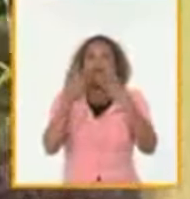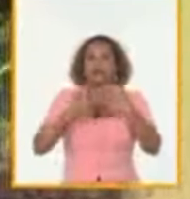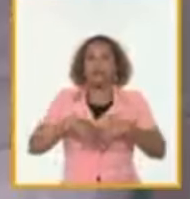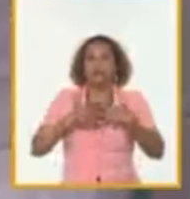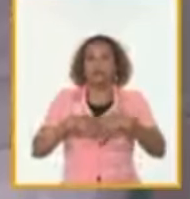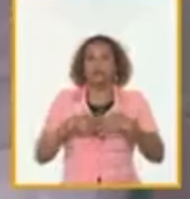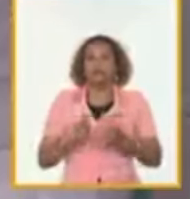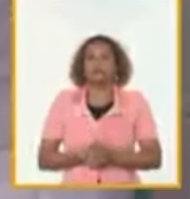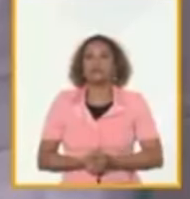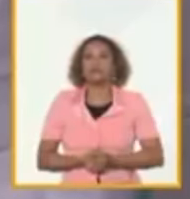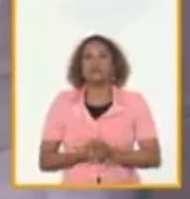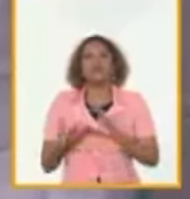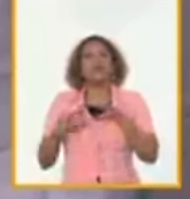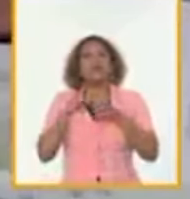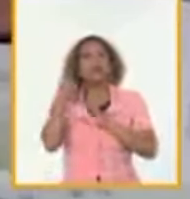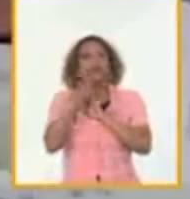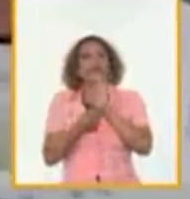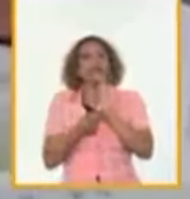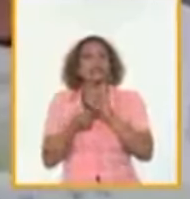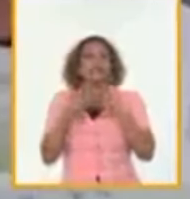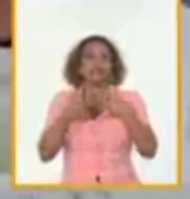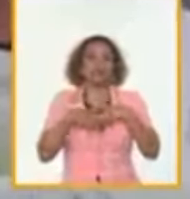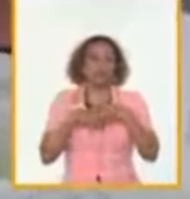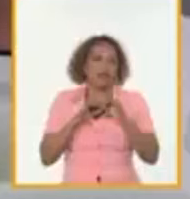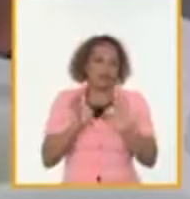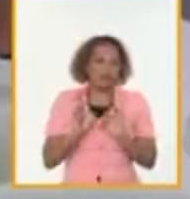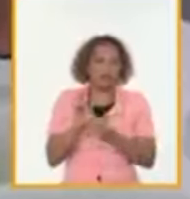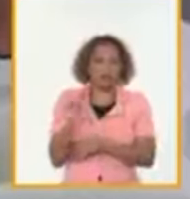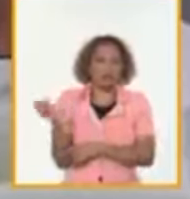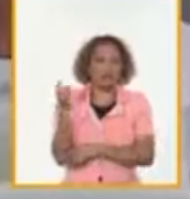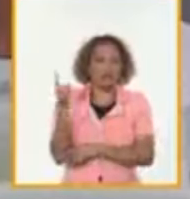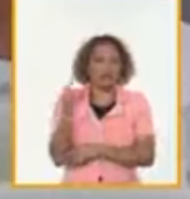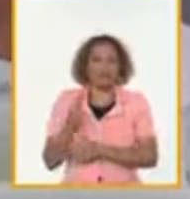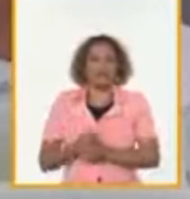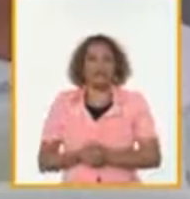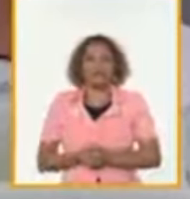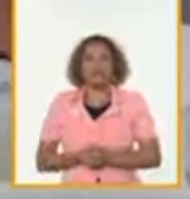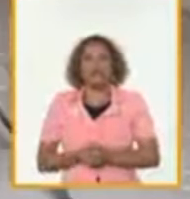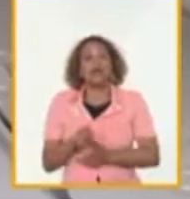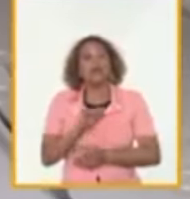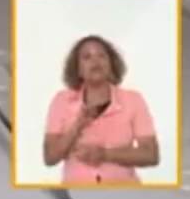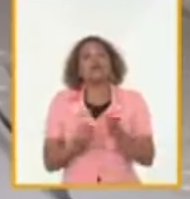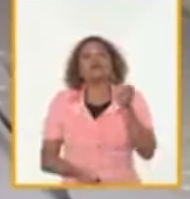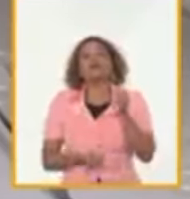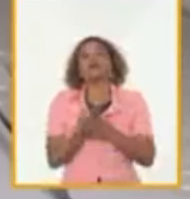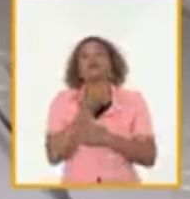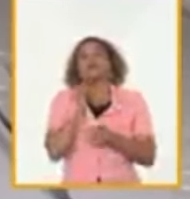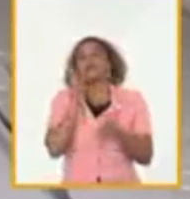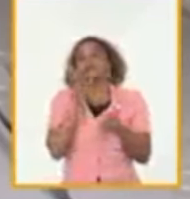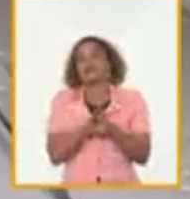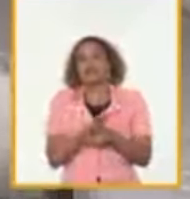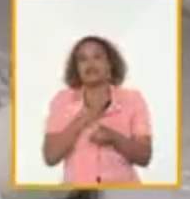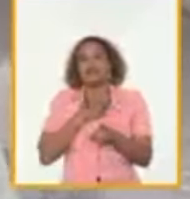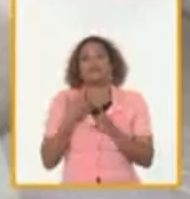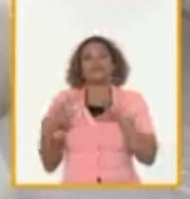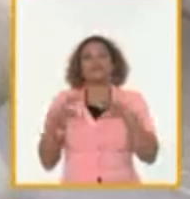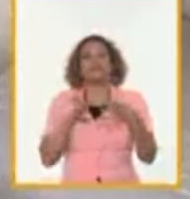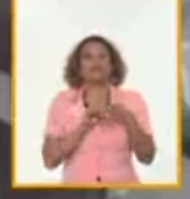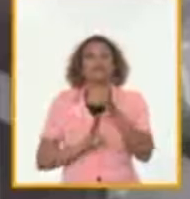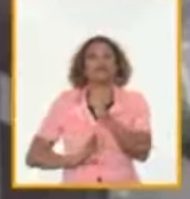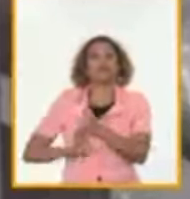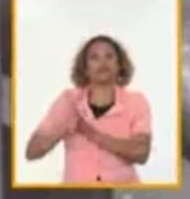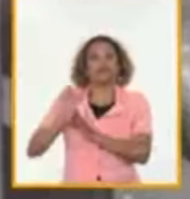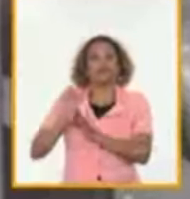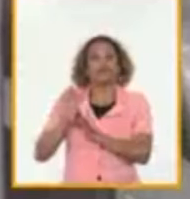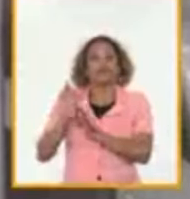único de carácter Industrial que tiene el único de carácter Industrial que tiene el país pero surge a partir de la propia estrategia de desarrollo en